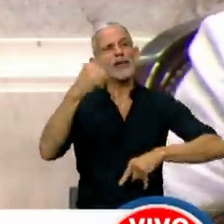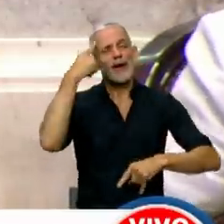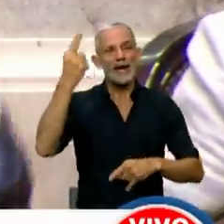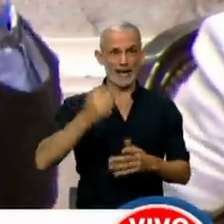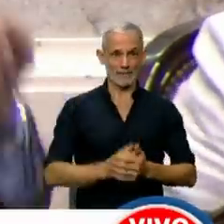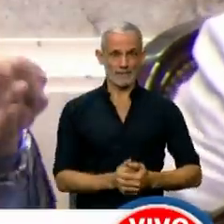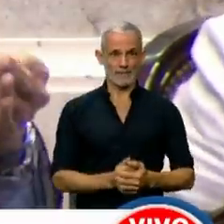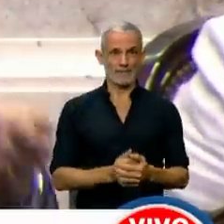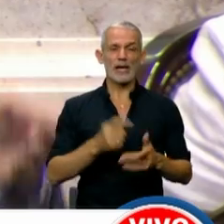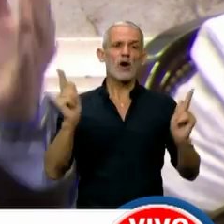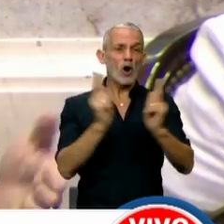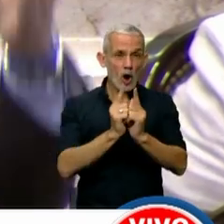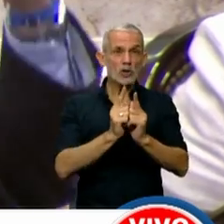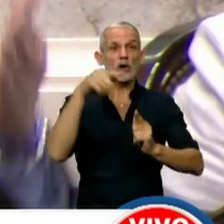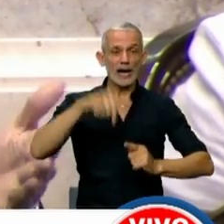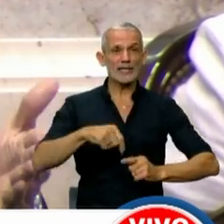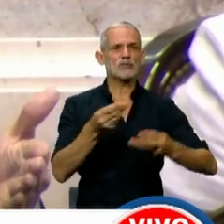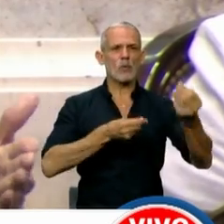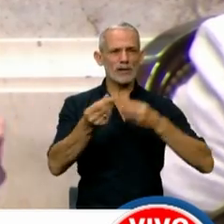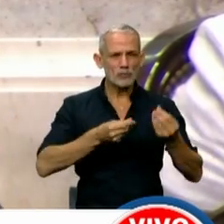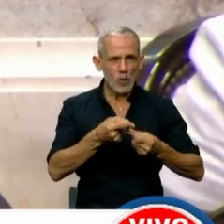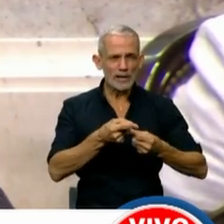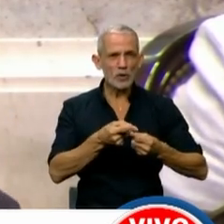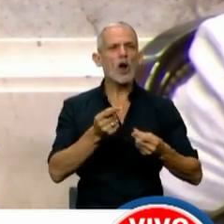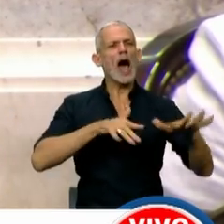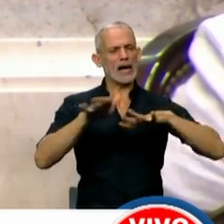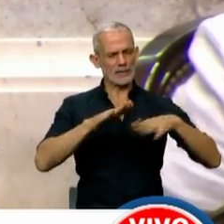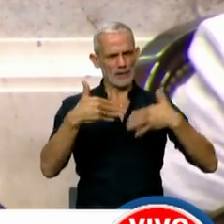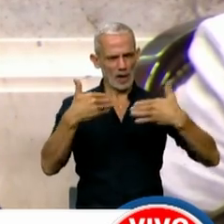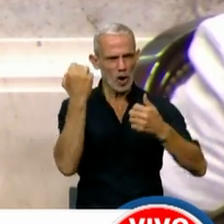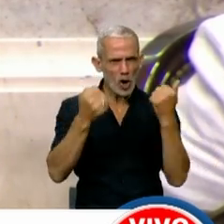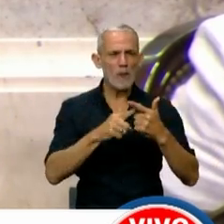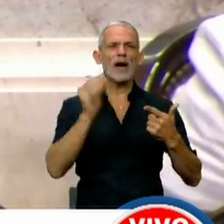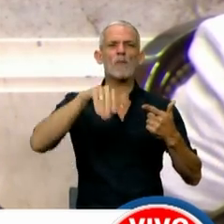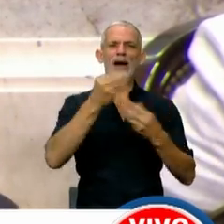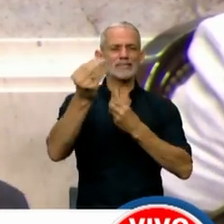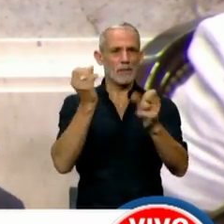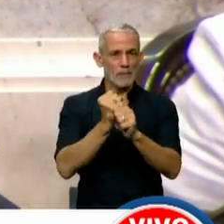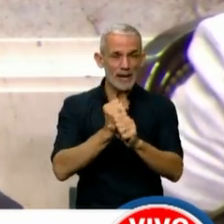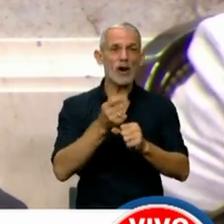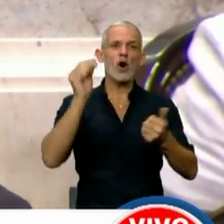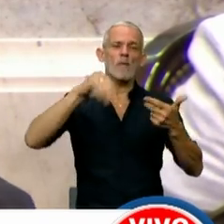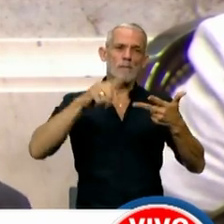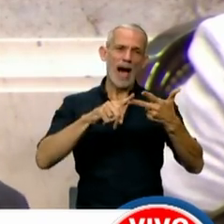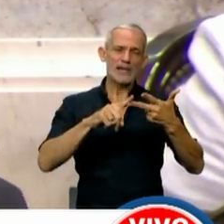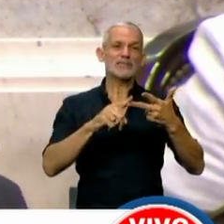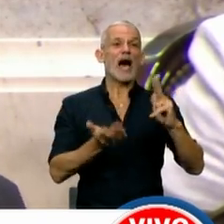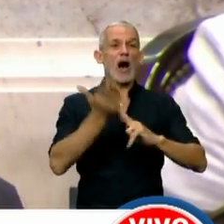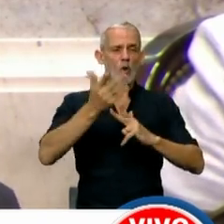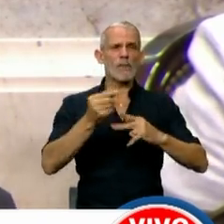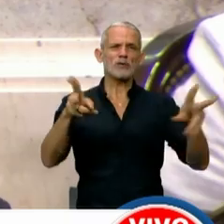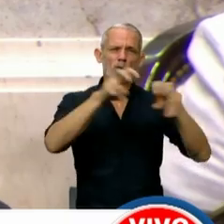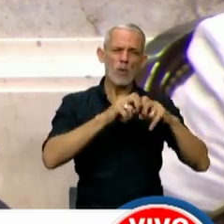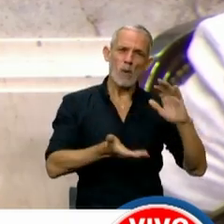diciendo síntesis este es un presupuesto con actividad económica con más empleo con más con más aumento de la